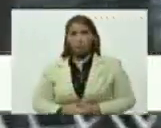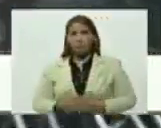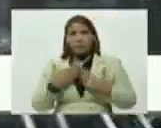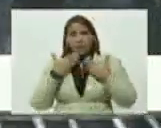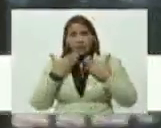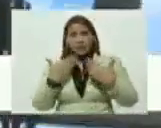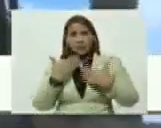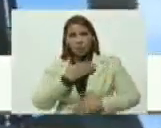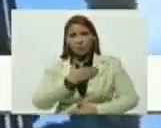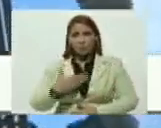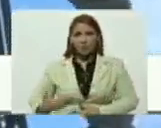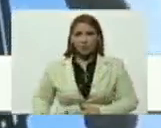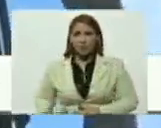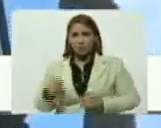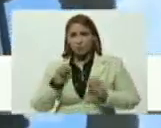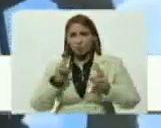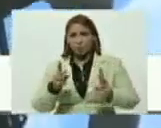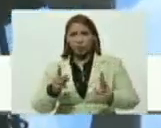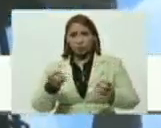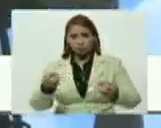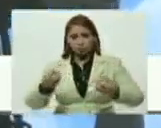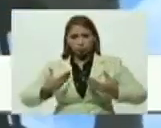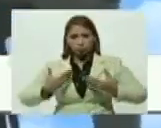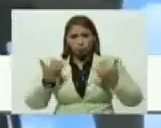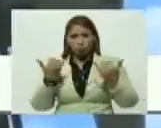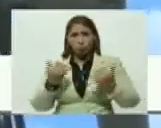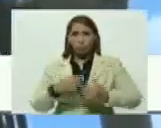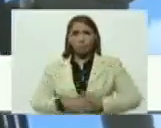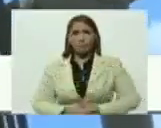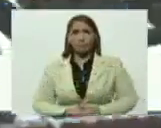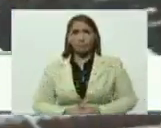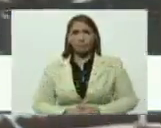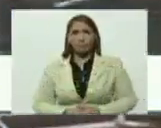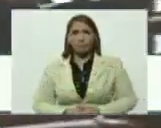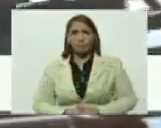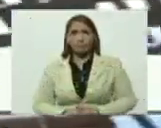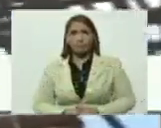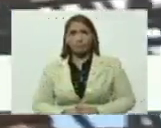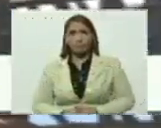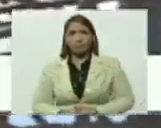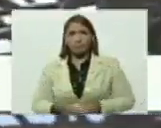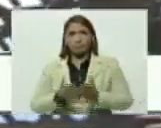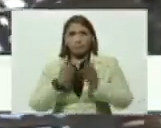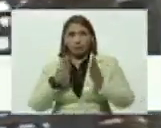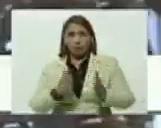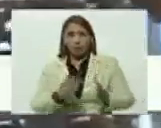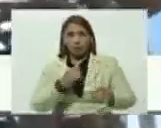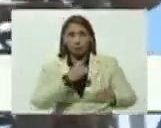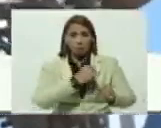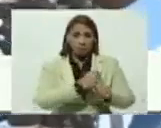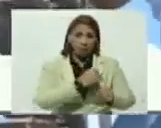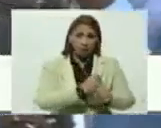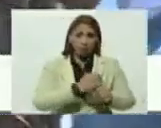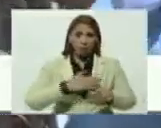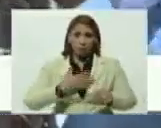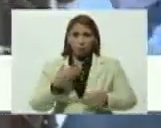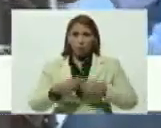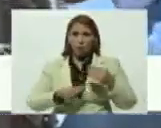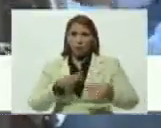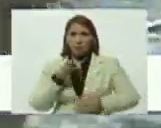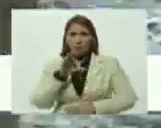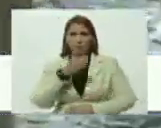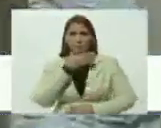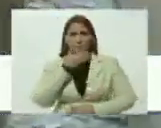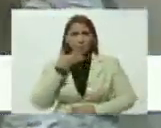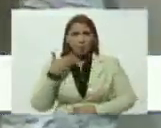agradecemos, presidente, por la oportunidad que hoy nos brinda. Porque estudiando y trabajando haremos un país